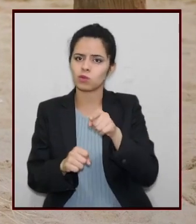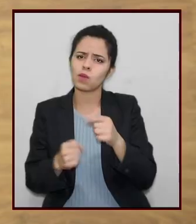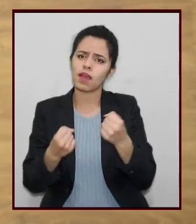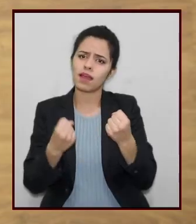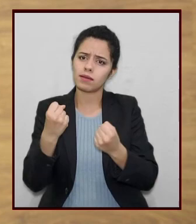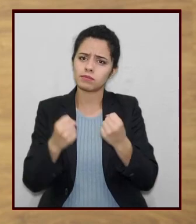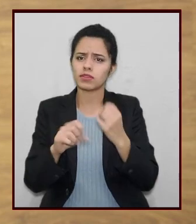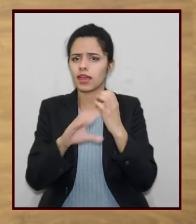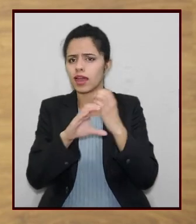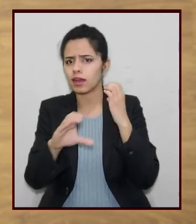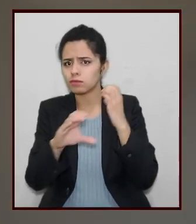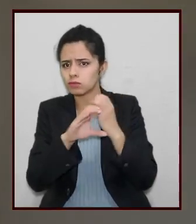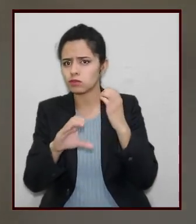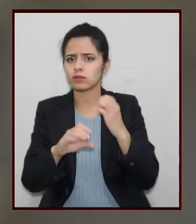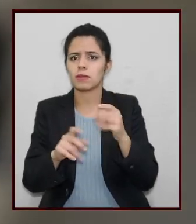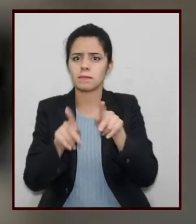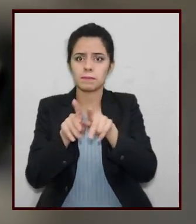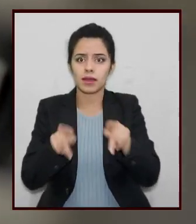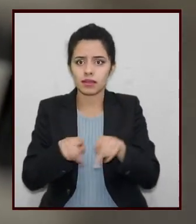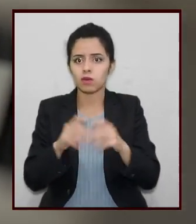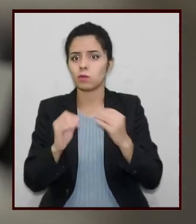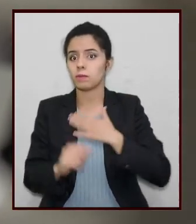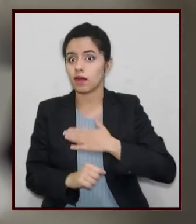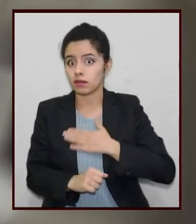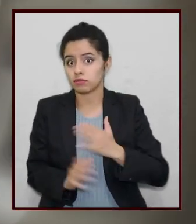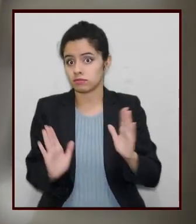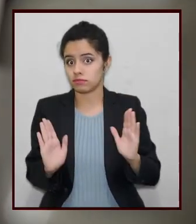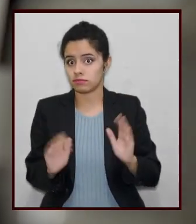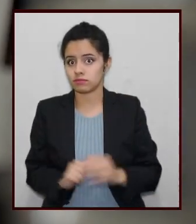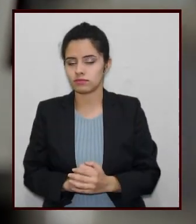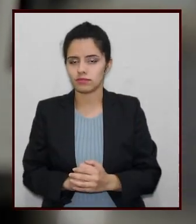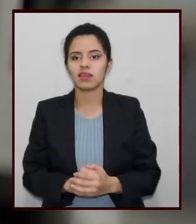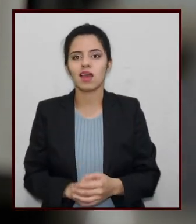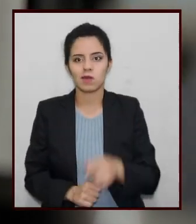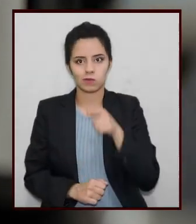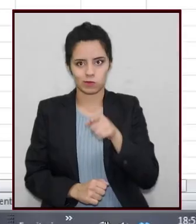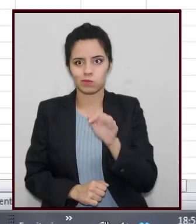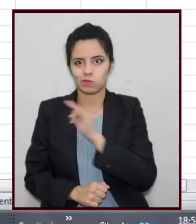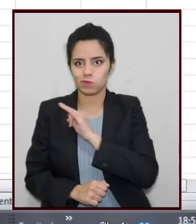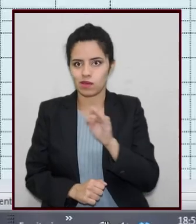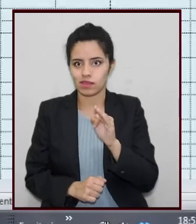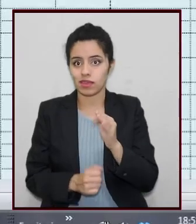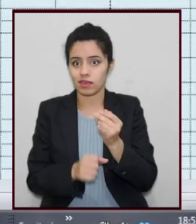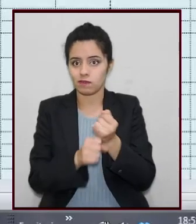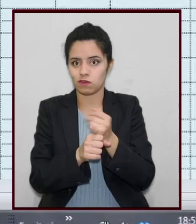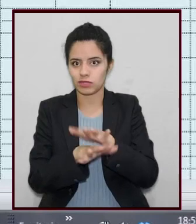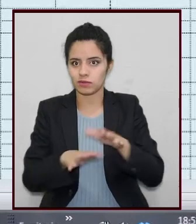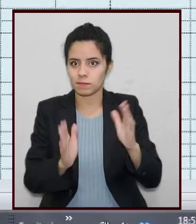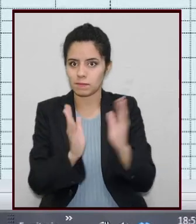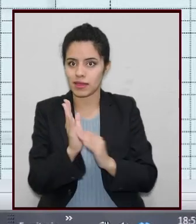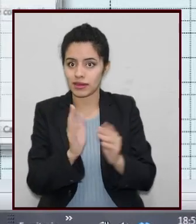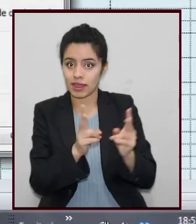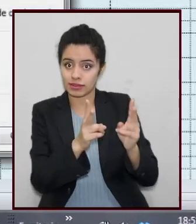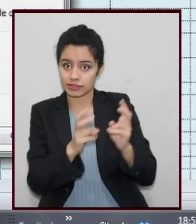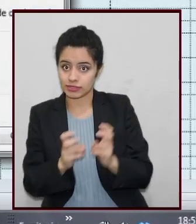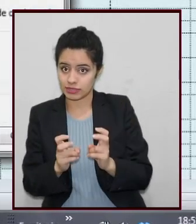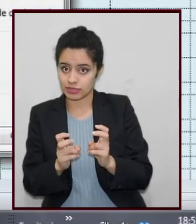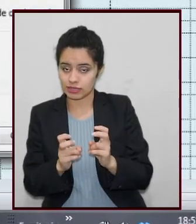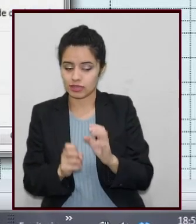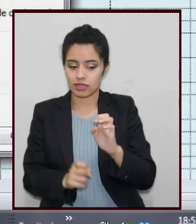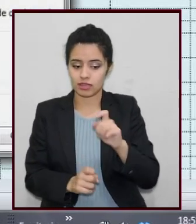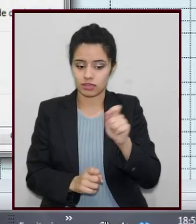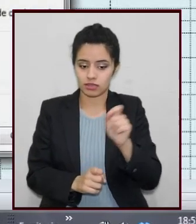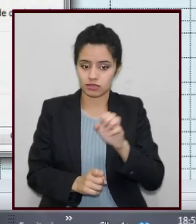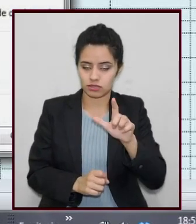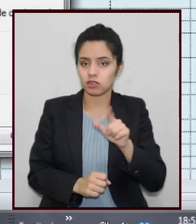en el parque o hasta en el baño. ¡No, amigos! ¡Agárrate! Además, con Andropen puedes importar archivos de Excel, por lo que es una súper